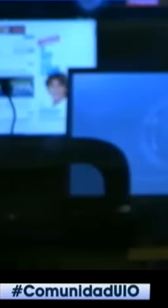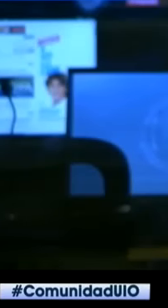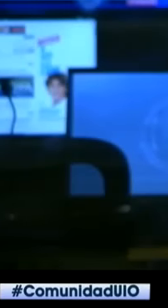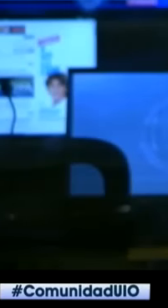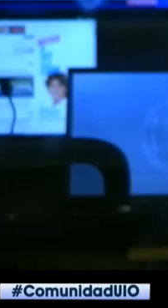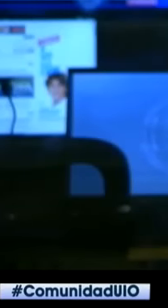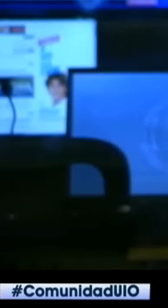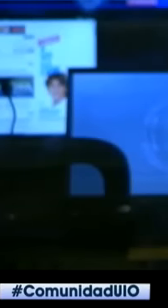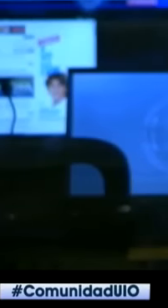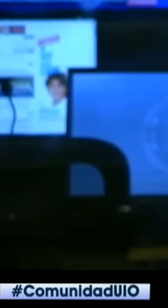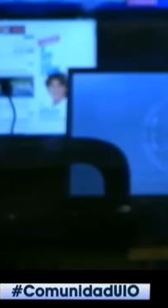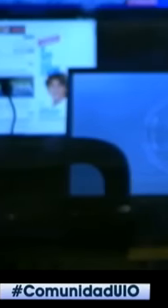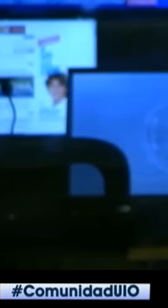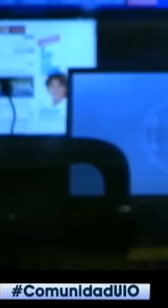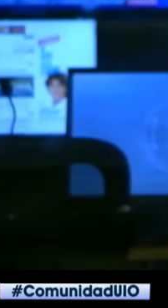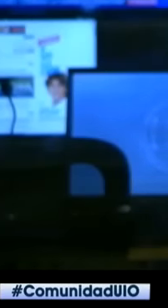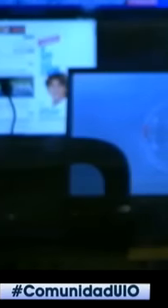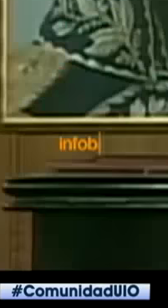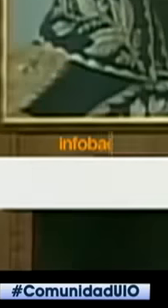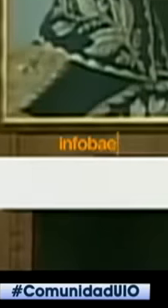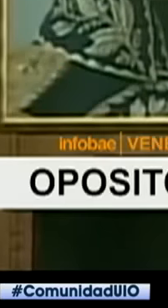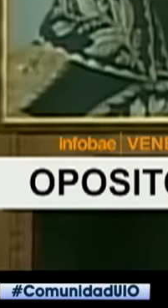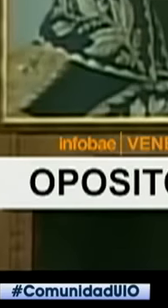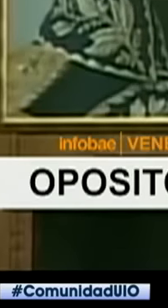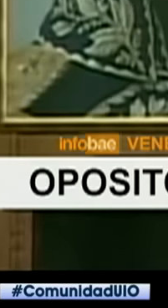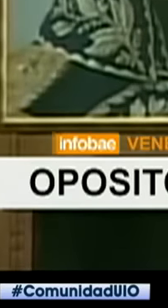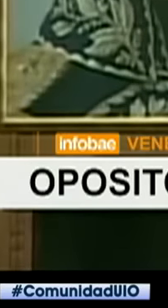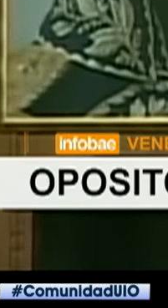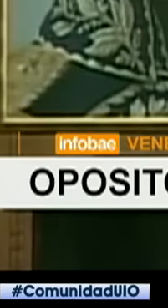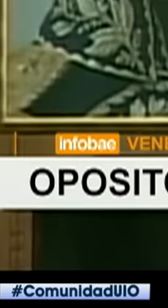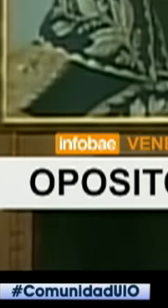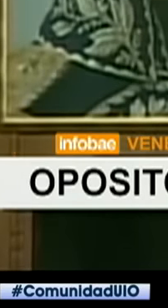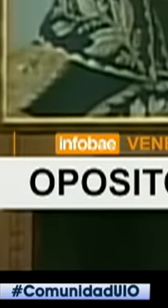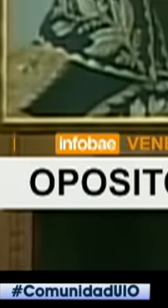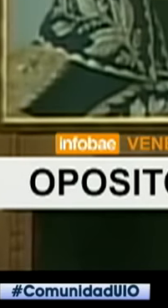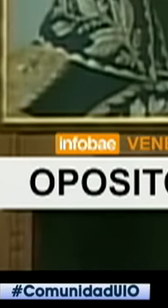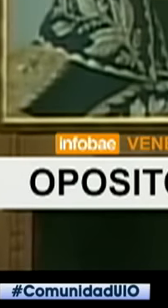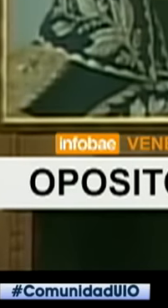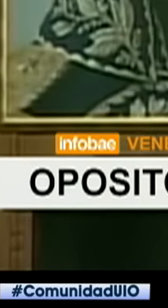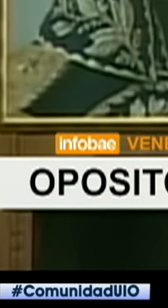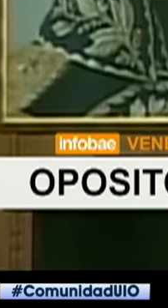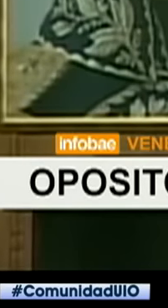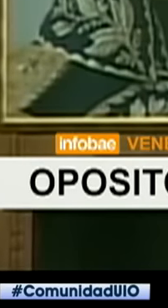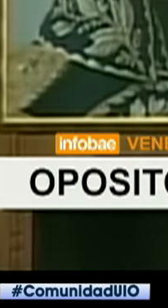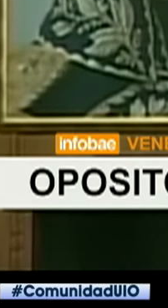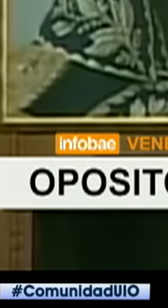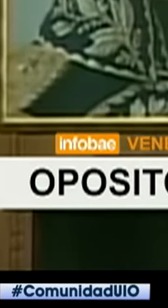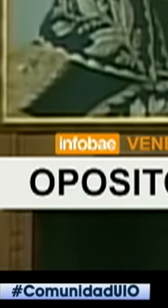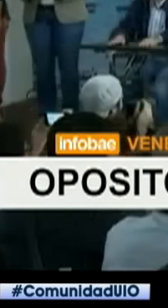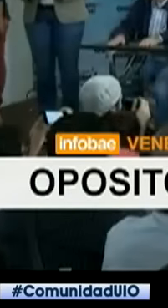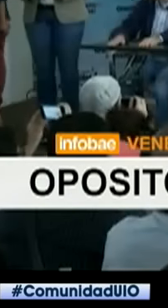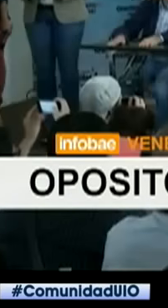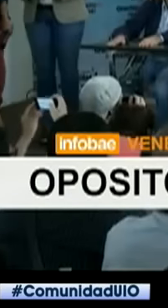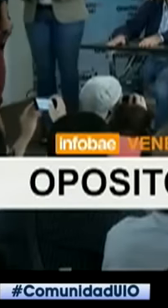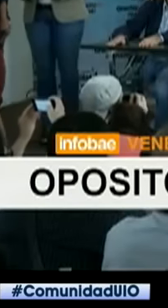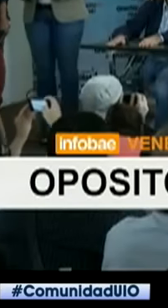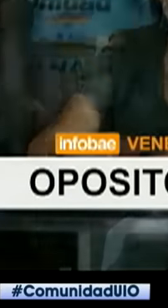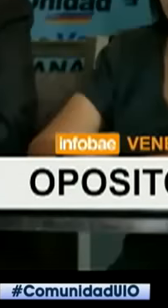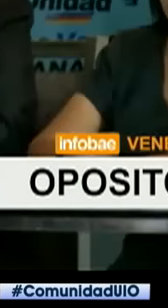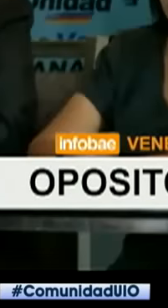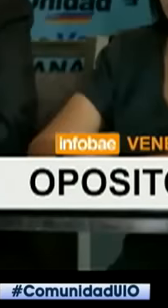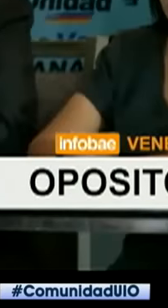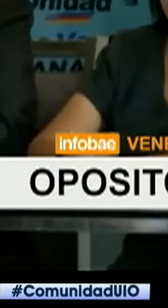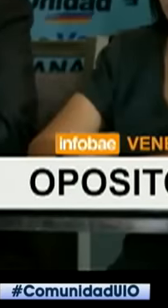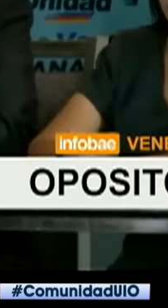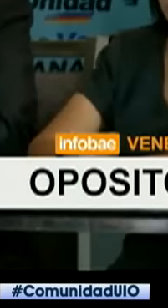Bienvenidos a Infobae en 60 segundos. Denunciarán a Nicolás Maduro ante la justicia. Un grupo de opositores solicitará